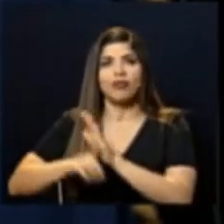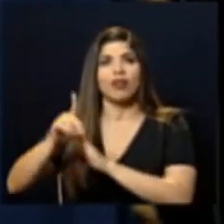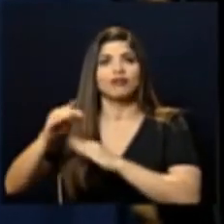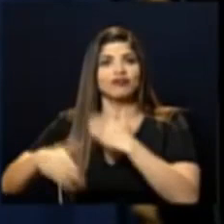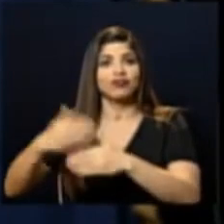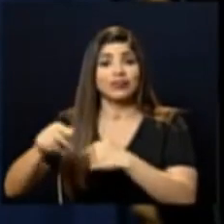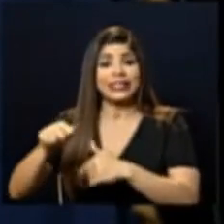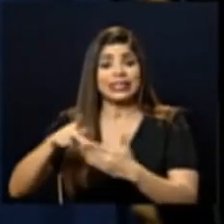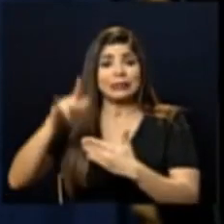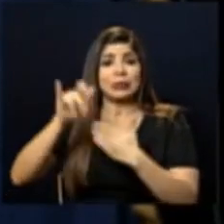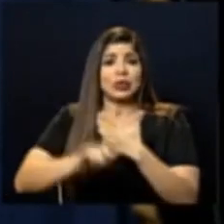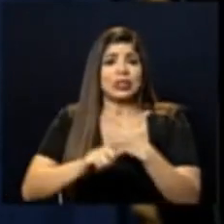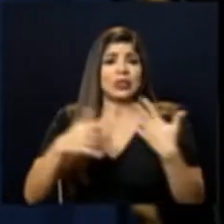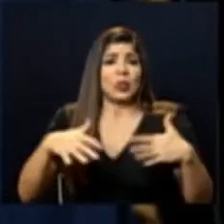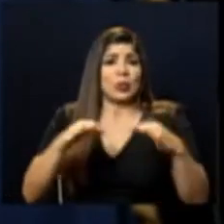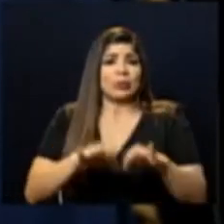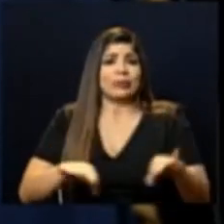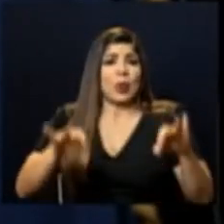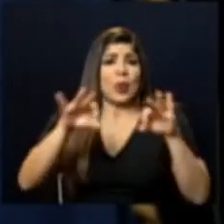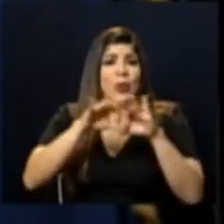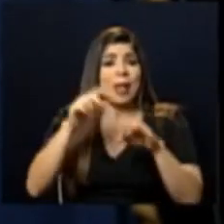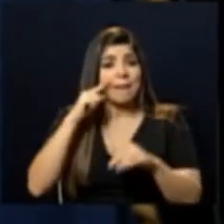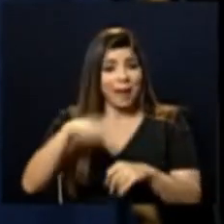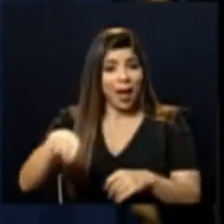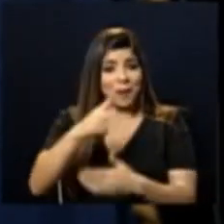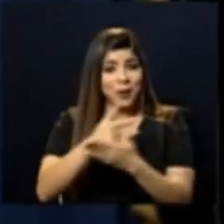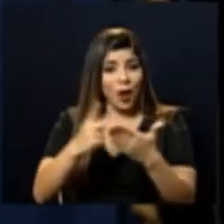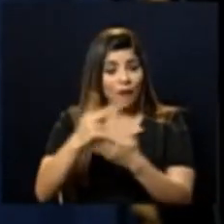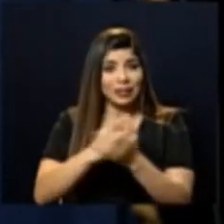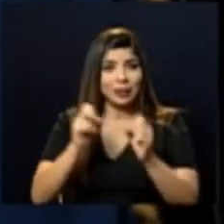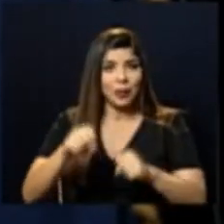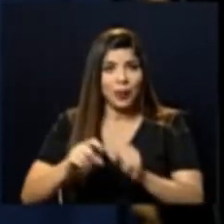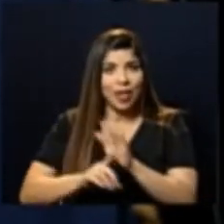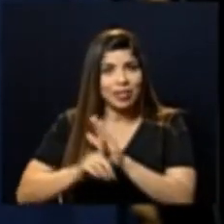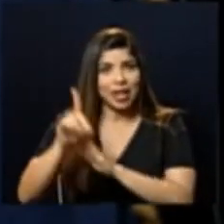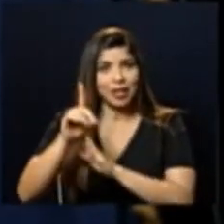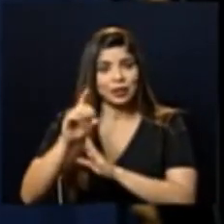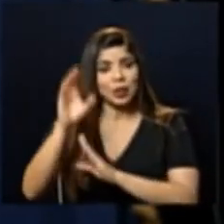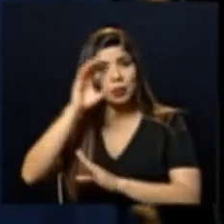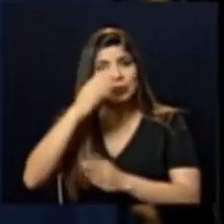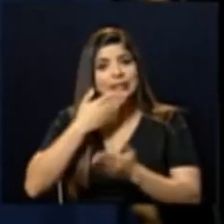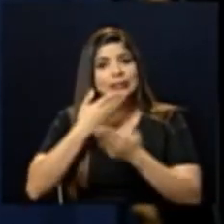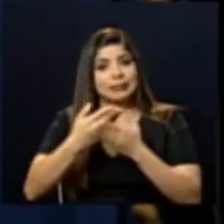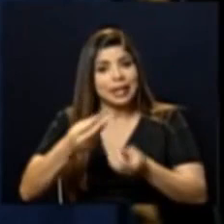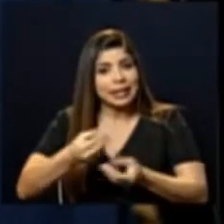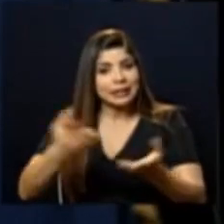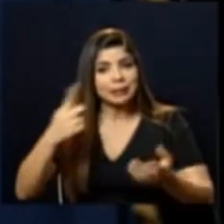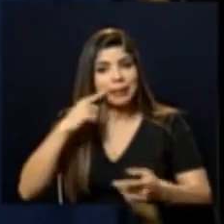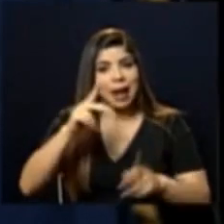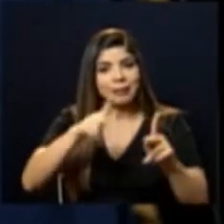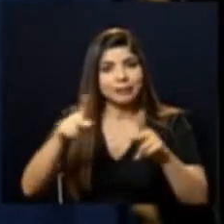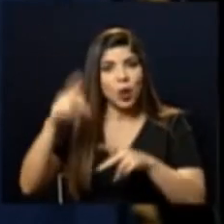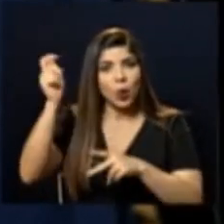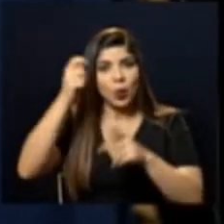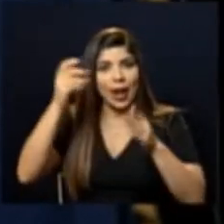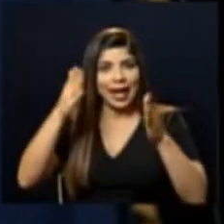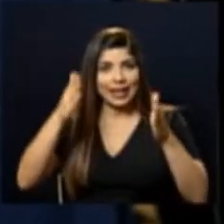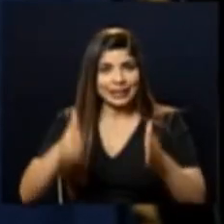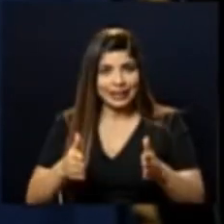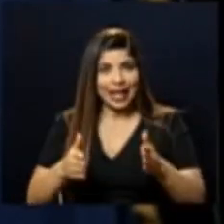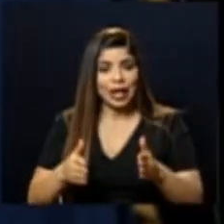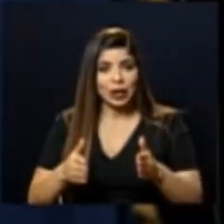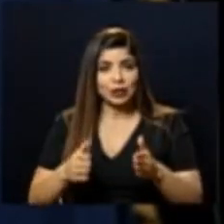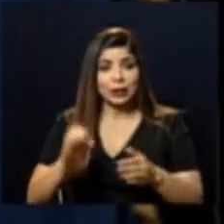Este proyecto es vital para el desarrollo de la provincia y el bienestar integral de las y los guanacastecos.